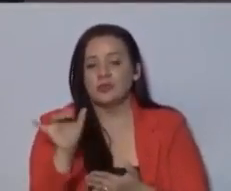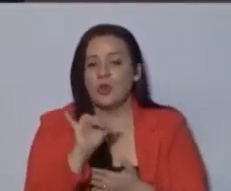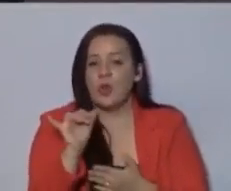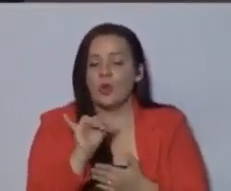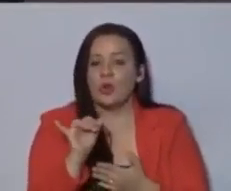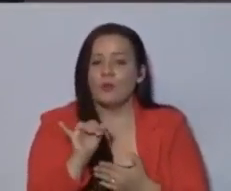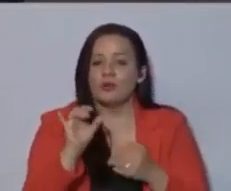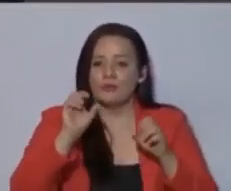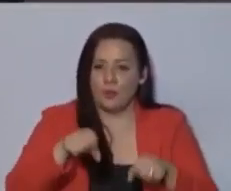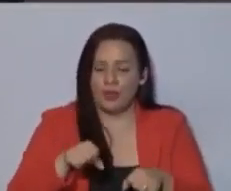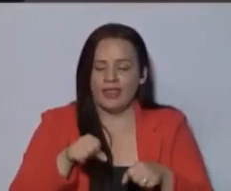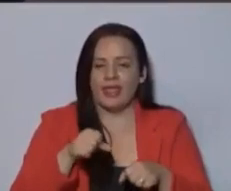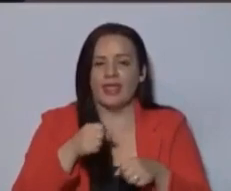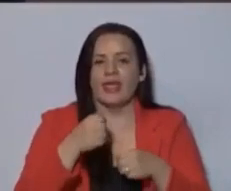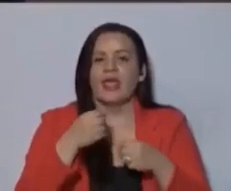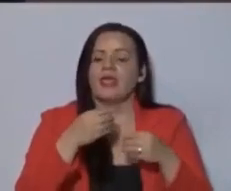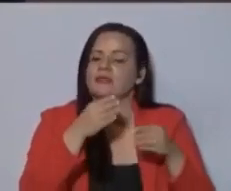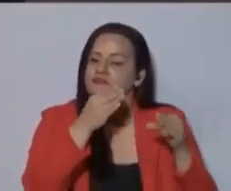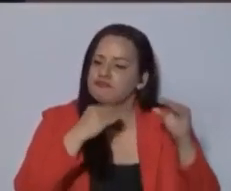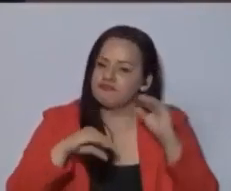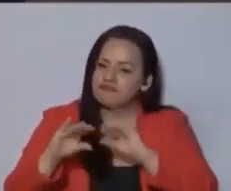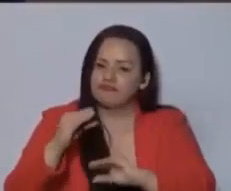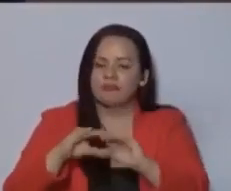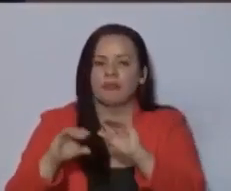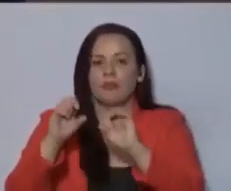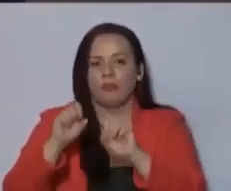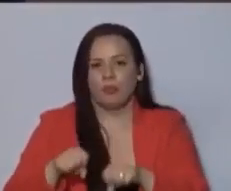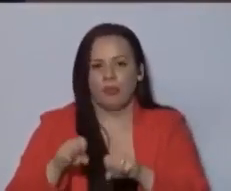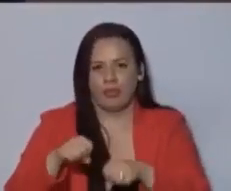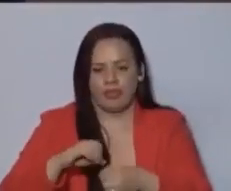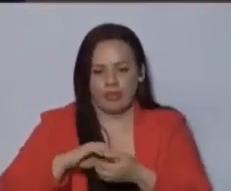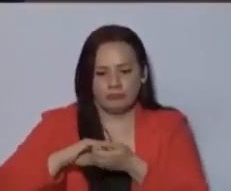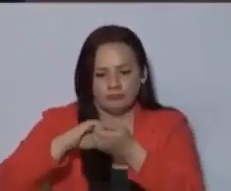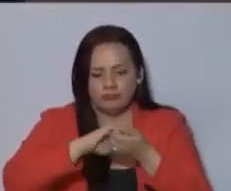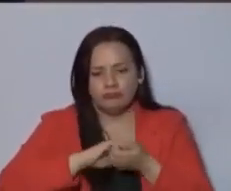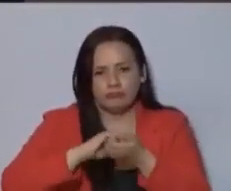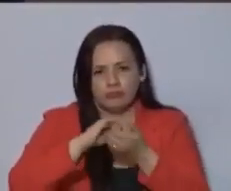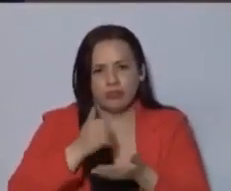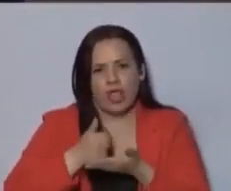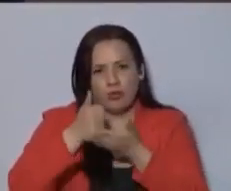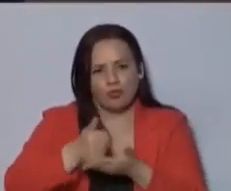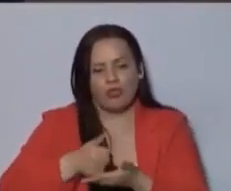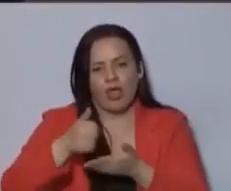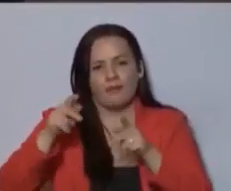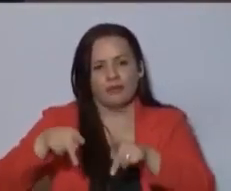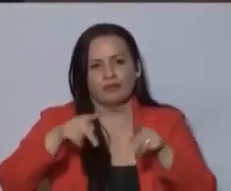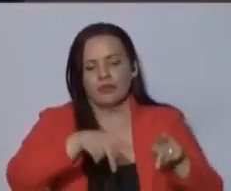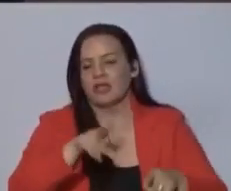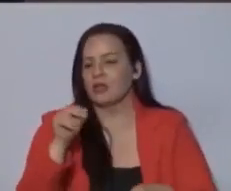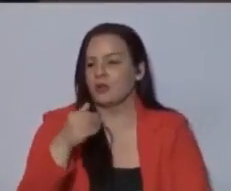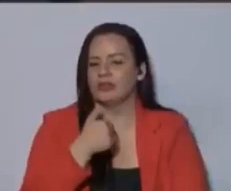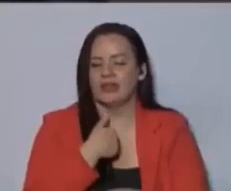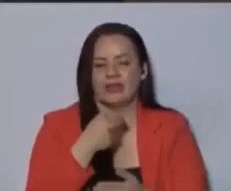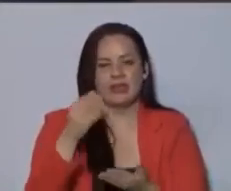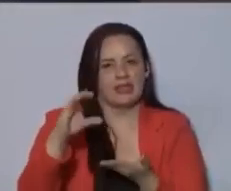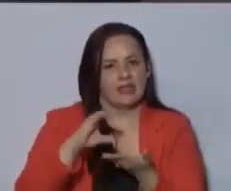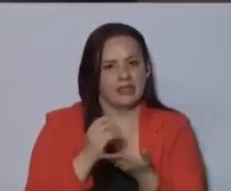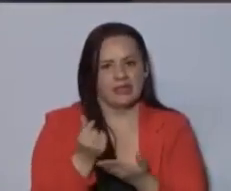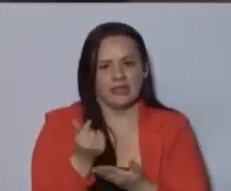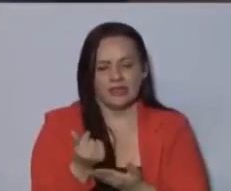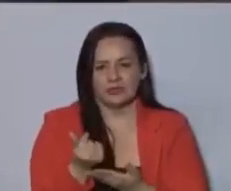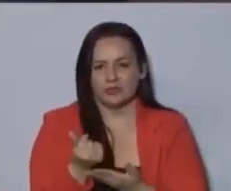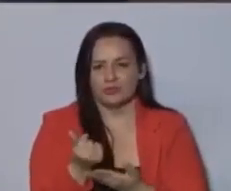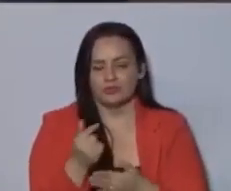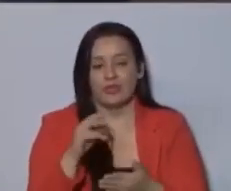que se puedan redireccionar con solidaridad y con equidad hacia otras personas que en este momento no tienen ingresos.